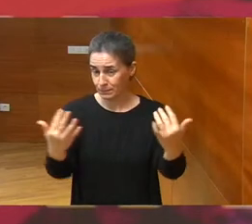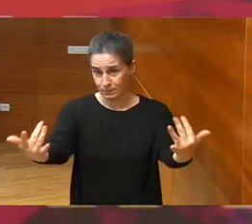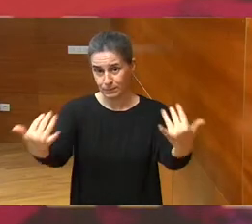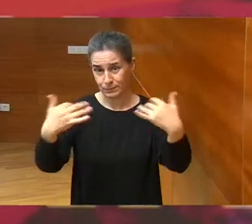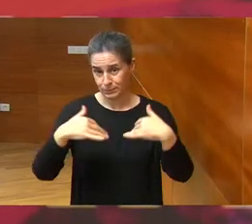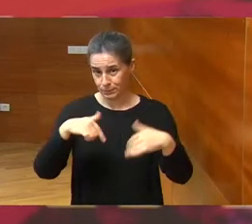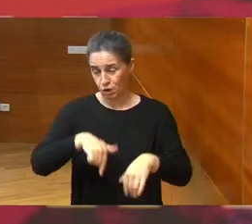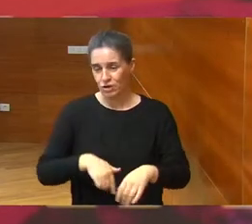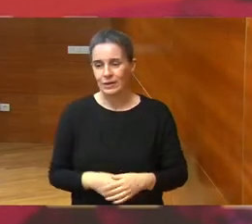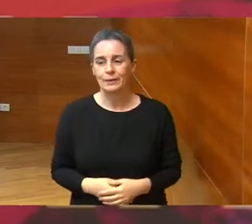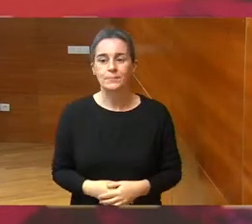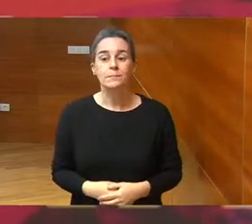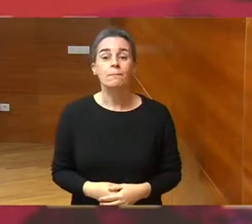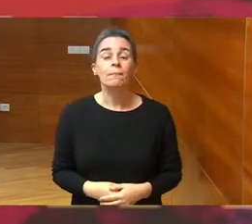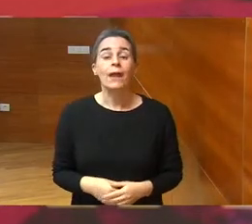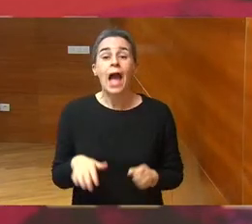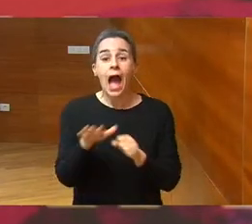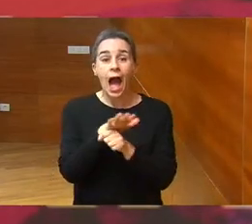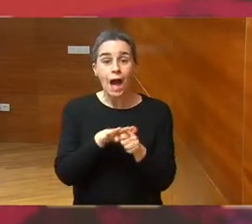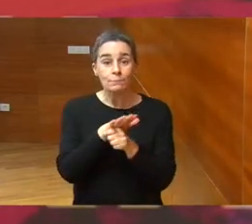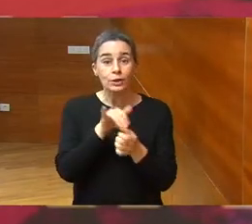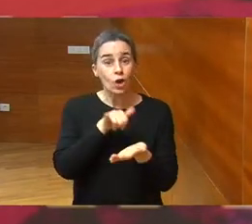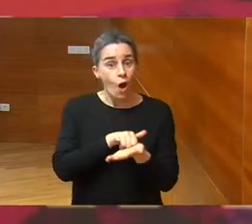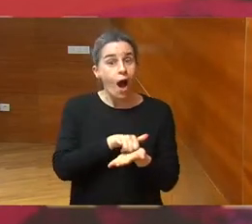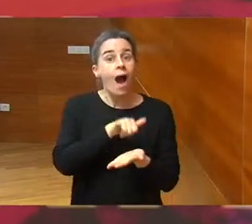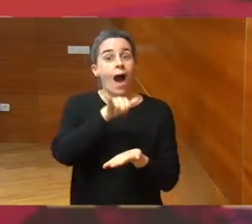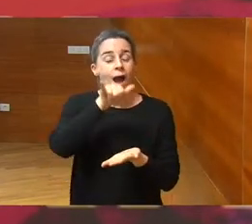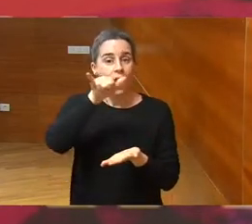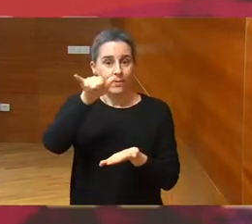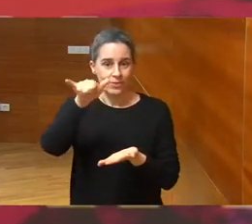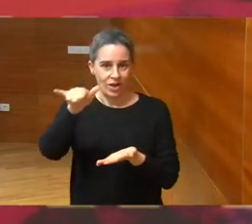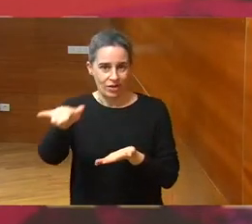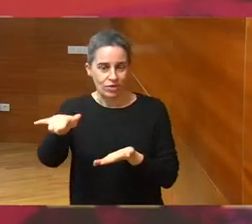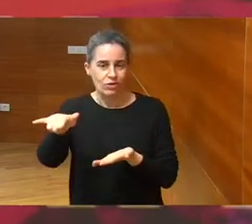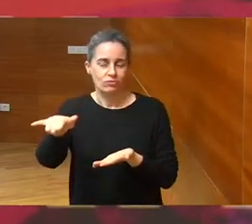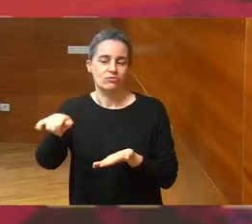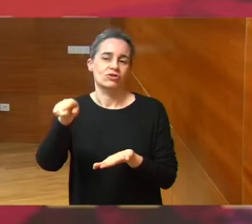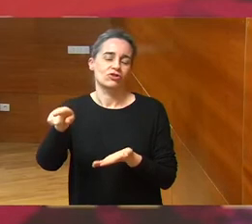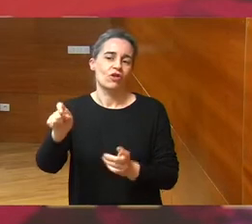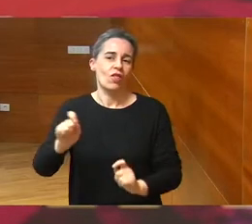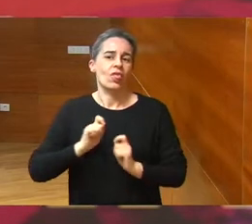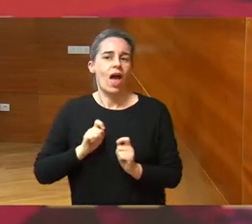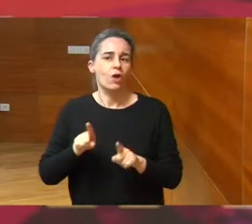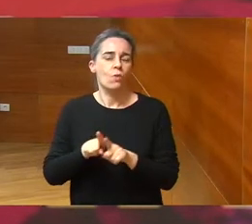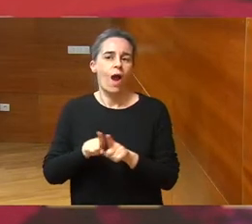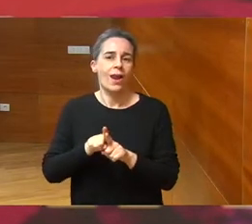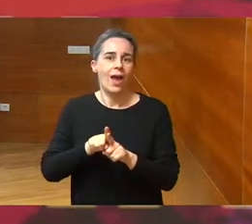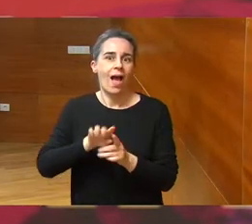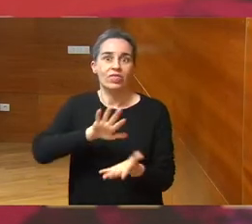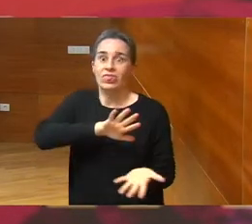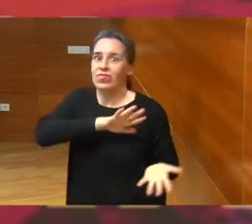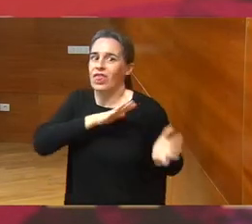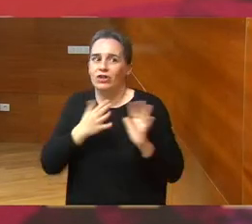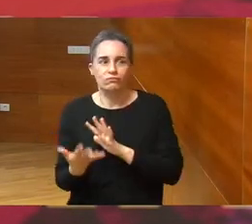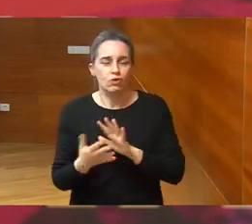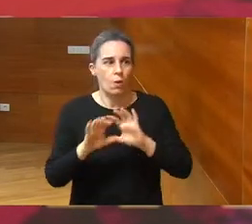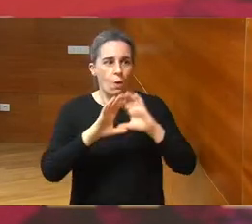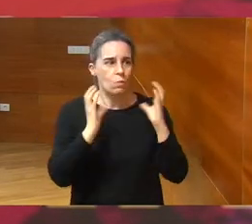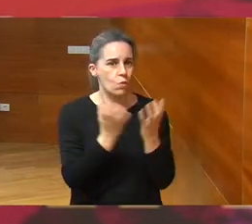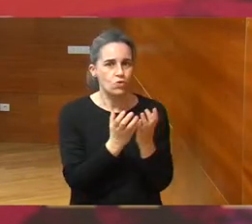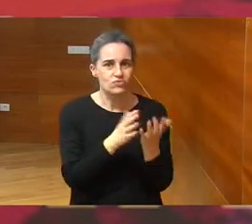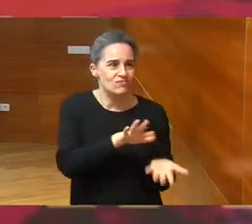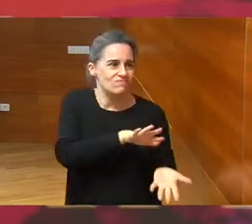Aviación como como avance de transformador a nivel mundial o caso de chichana